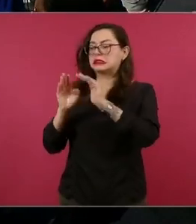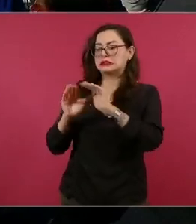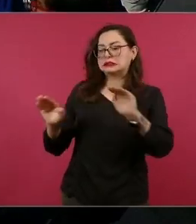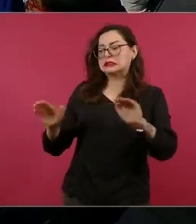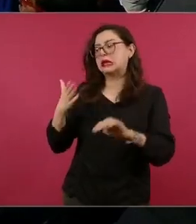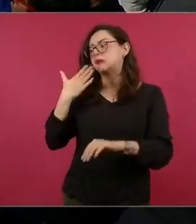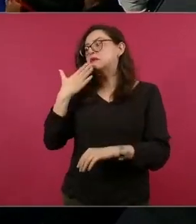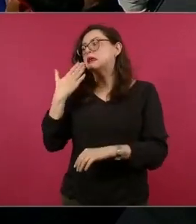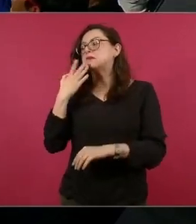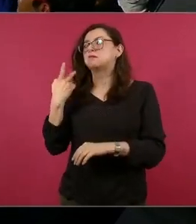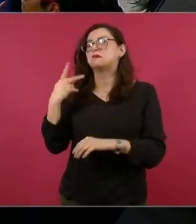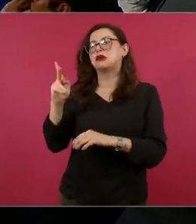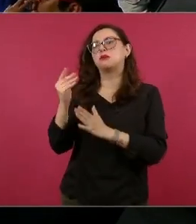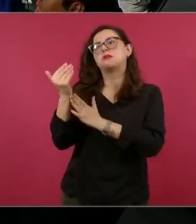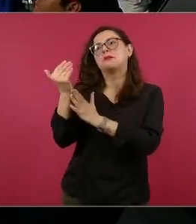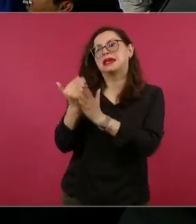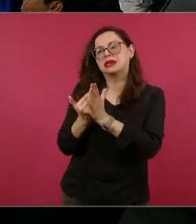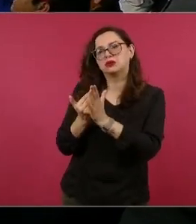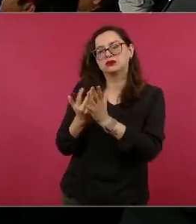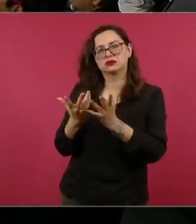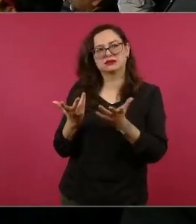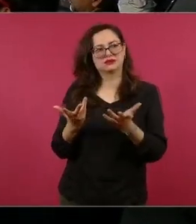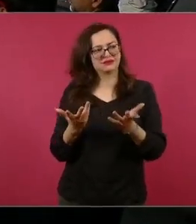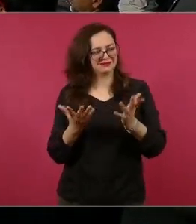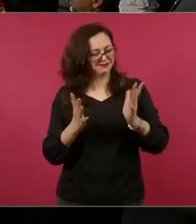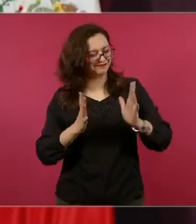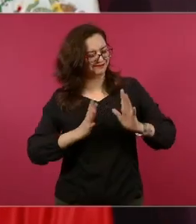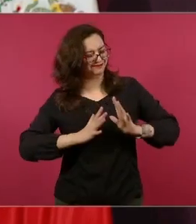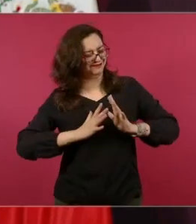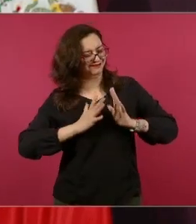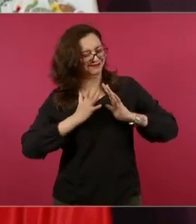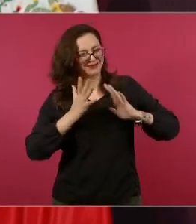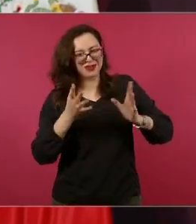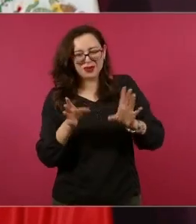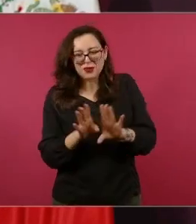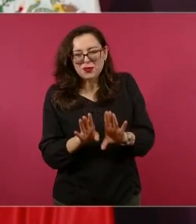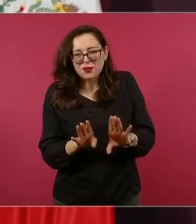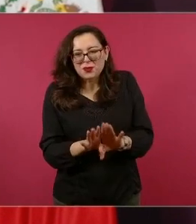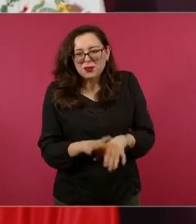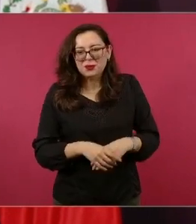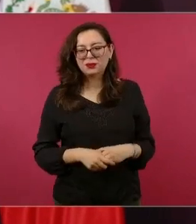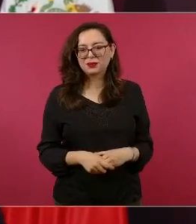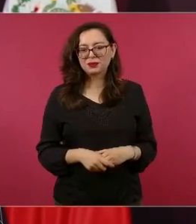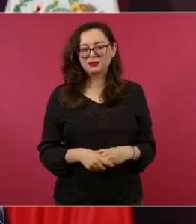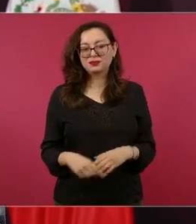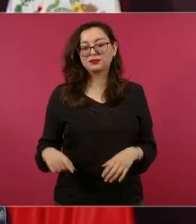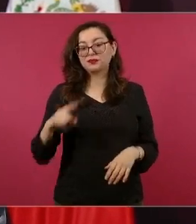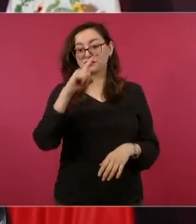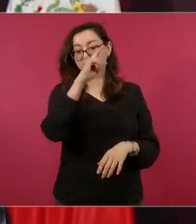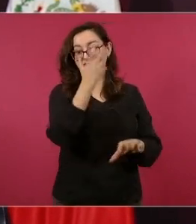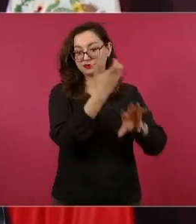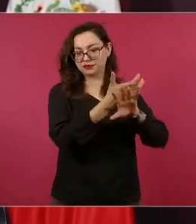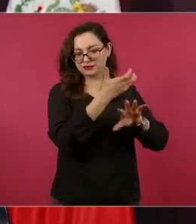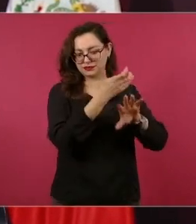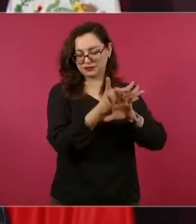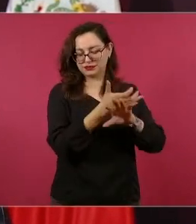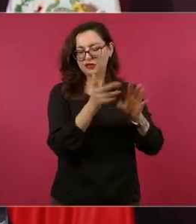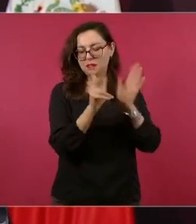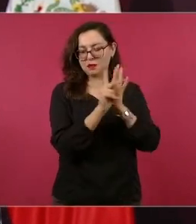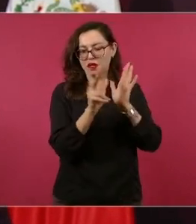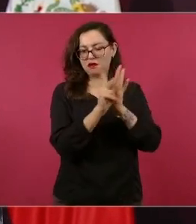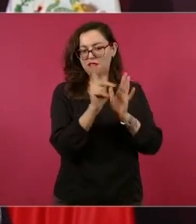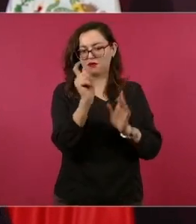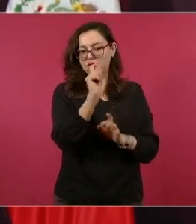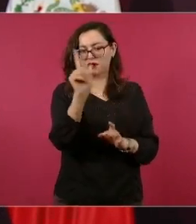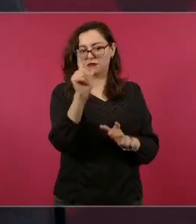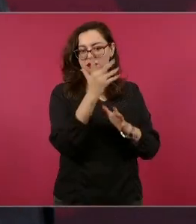Aparece en un periódico famoso de Estados Unidos. No están hablando de dictadura.